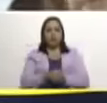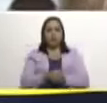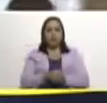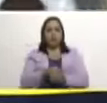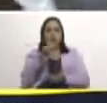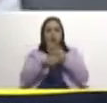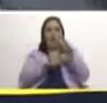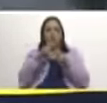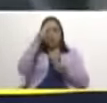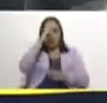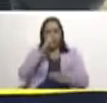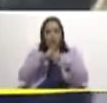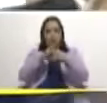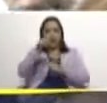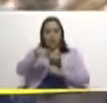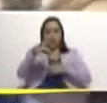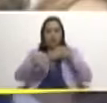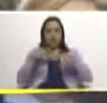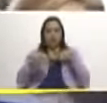presencia.